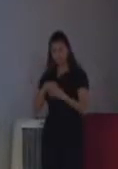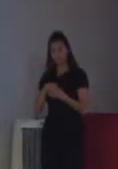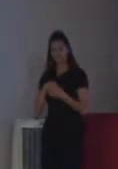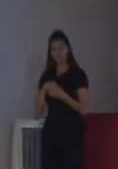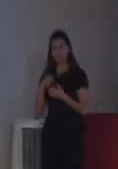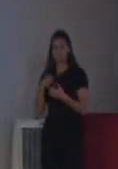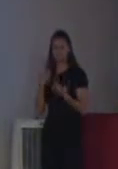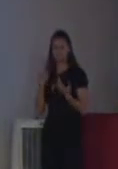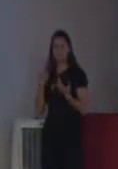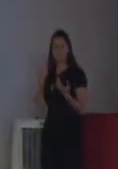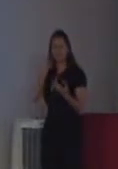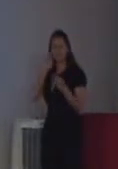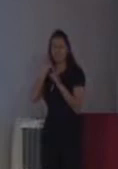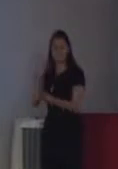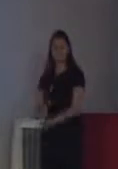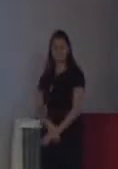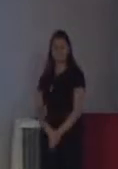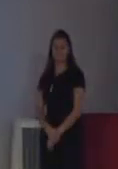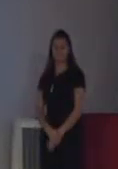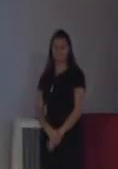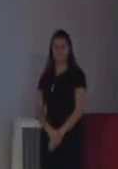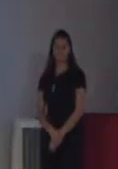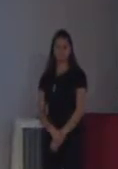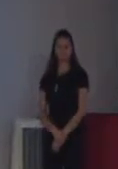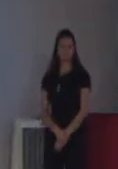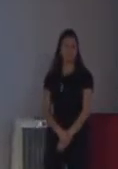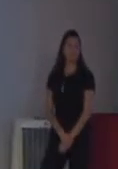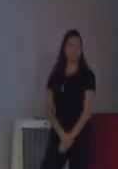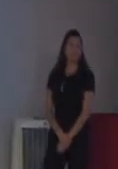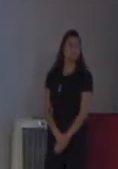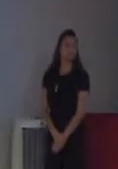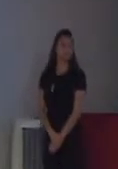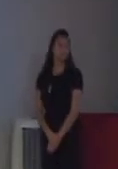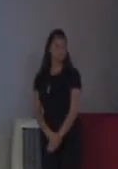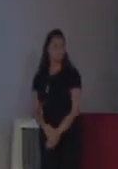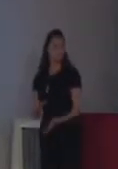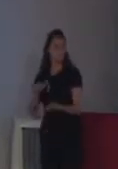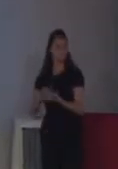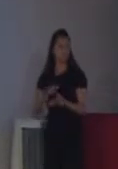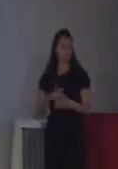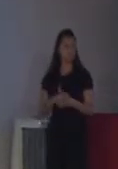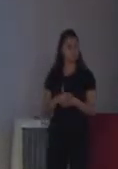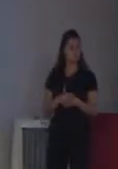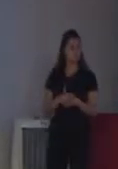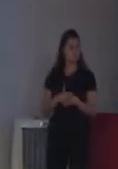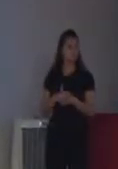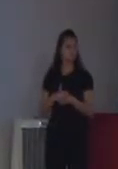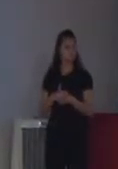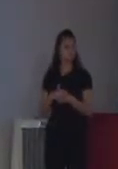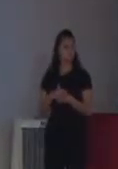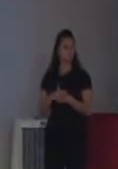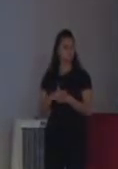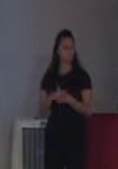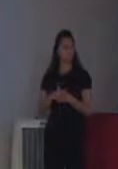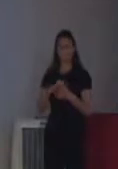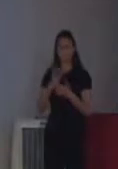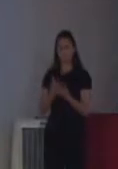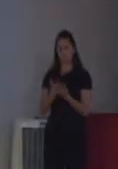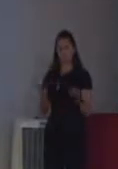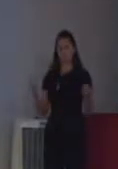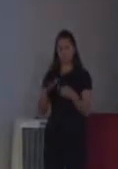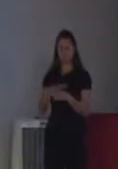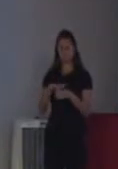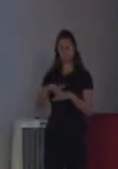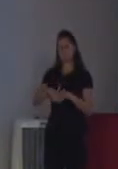no alcanzamos a reconocer. Entonces, después de todo ese, de toda esta serie de